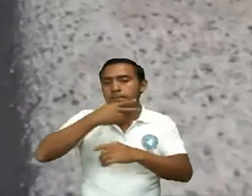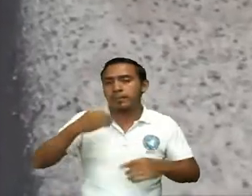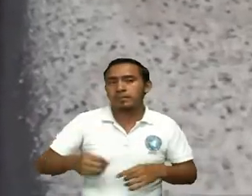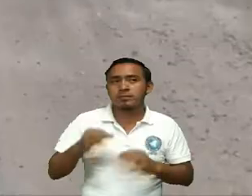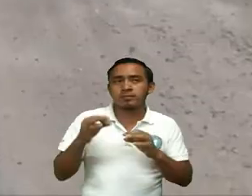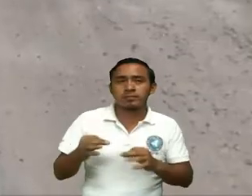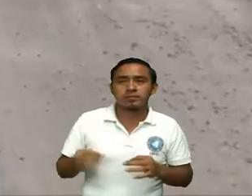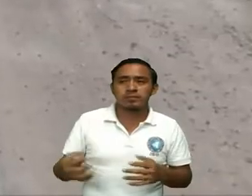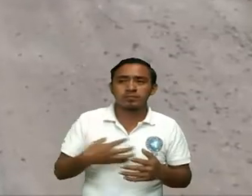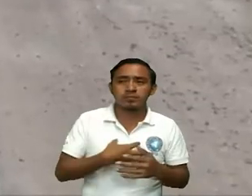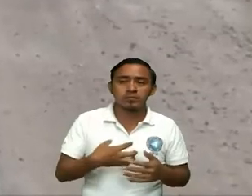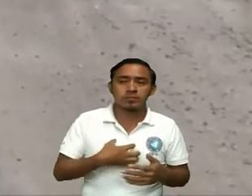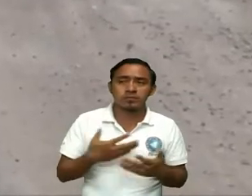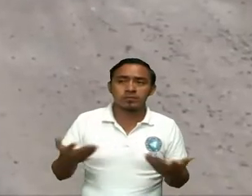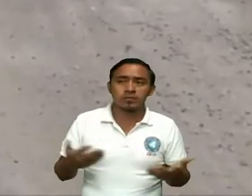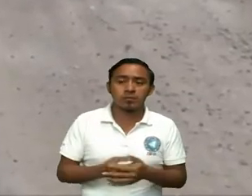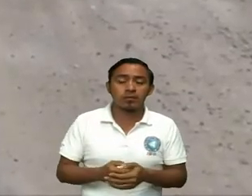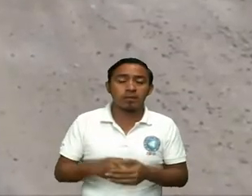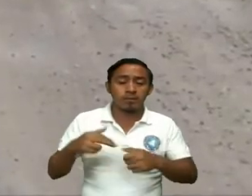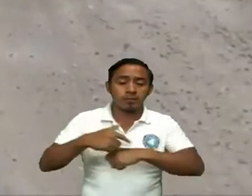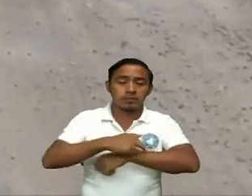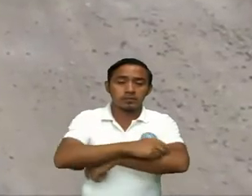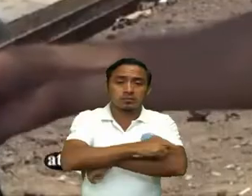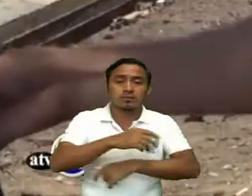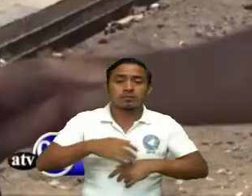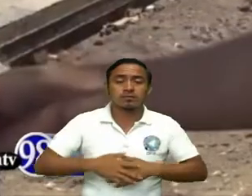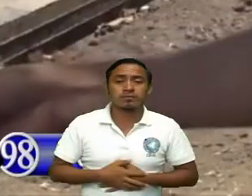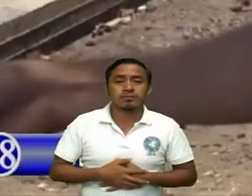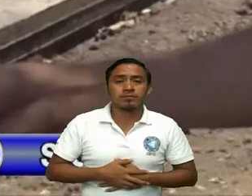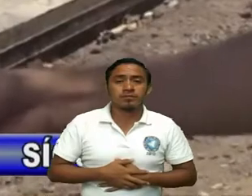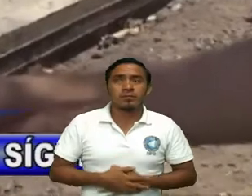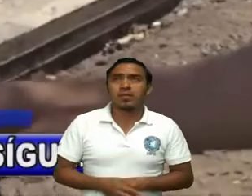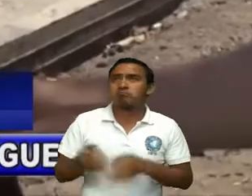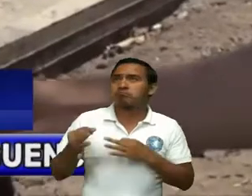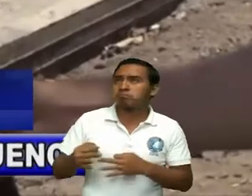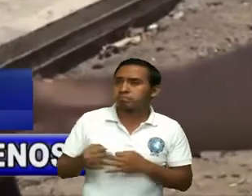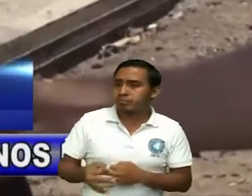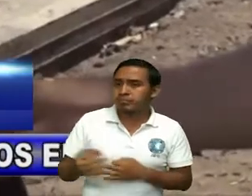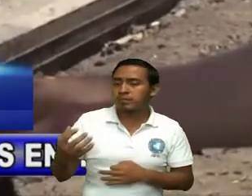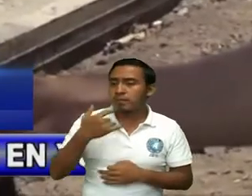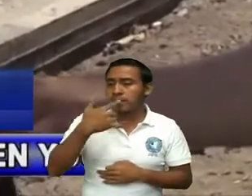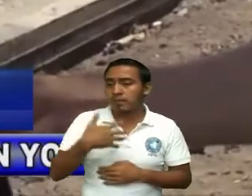acceso, beneficiará a peatones y conductores. Pues está muy bien porque